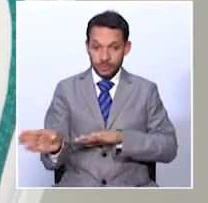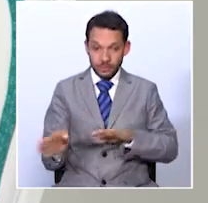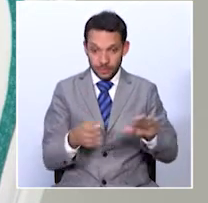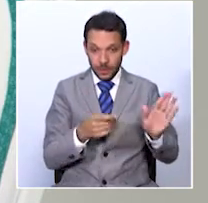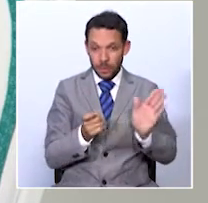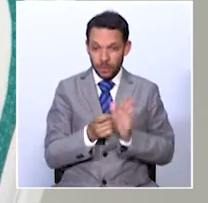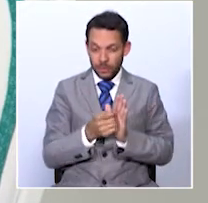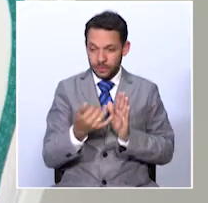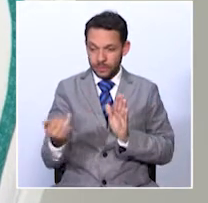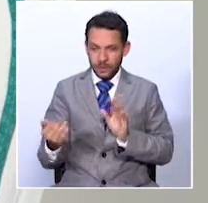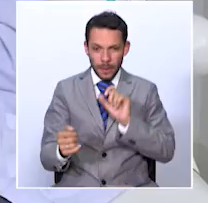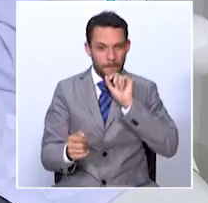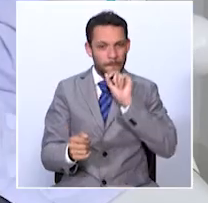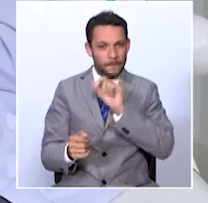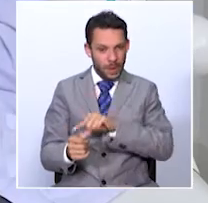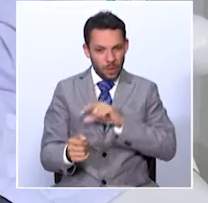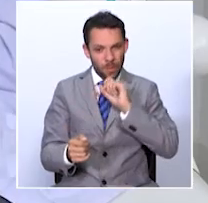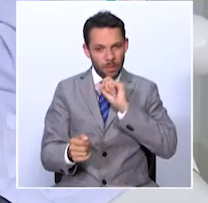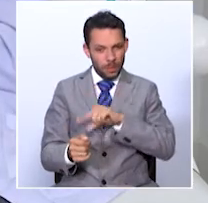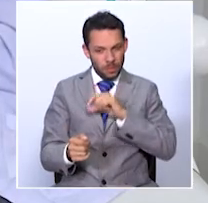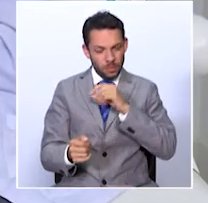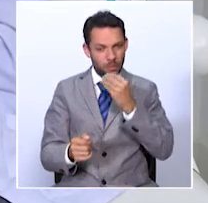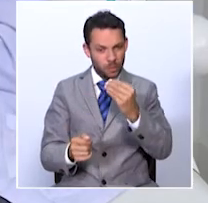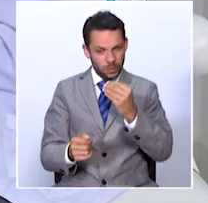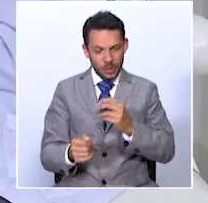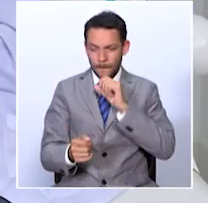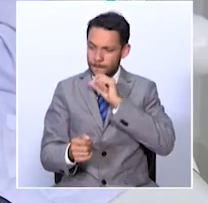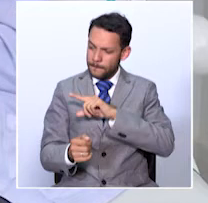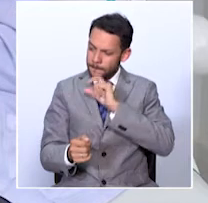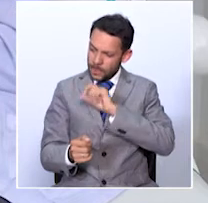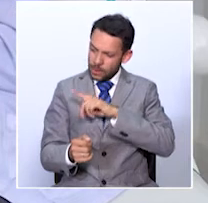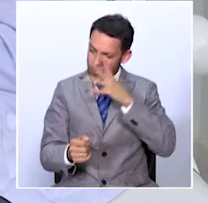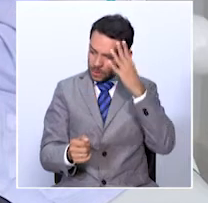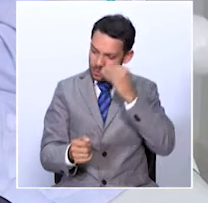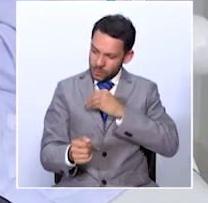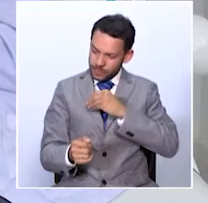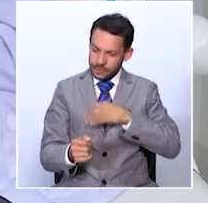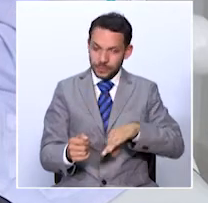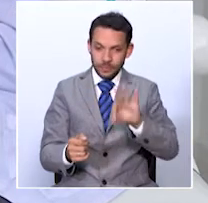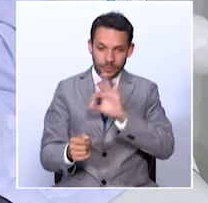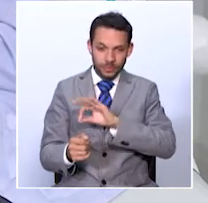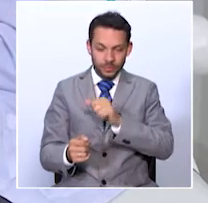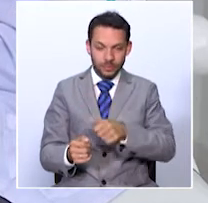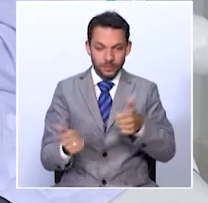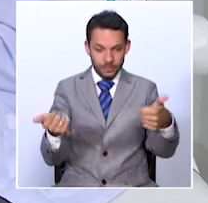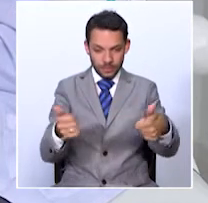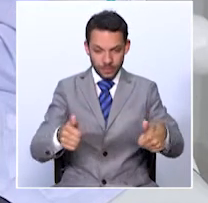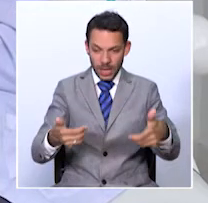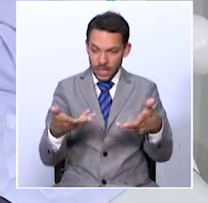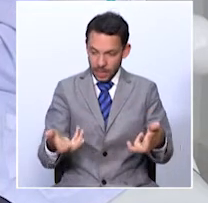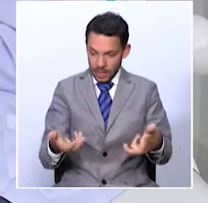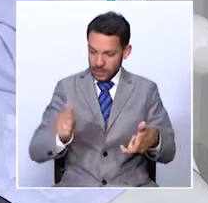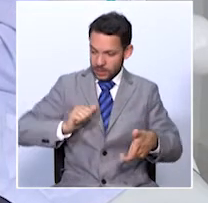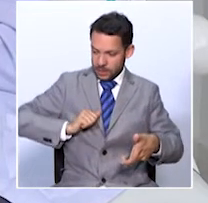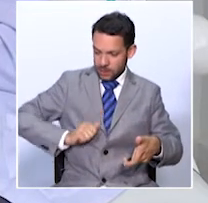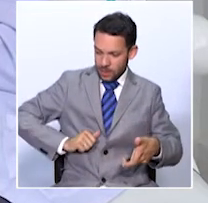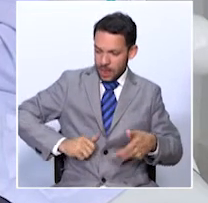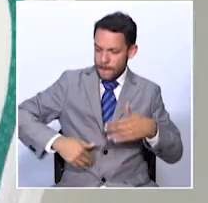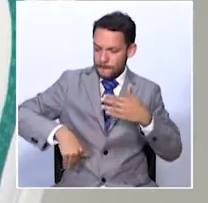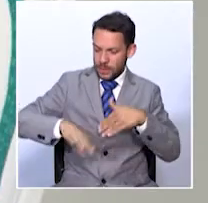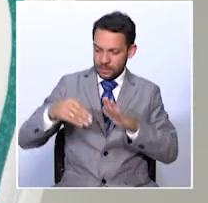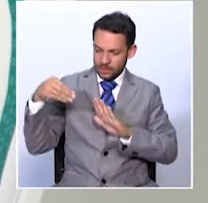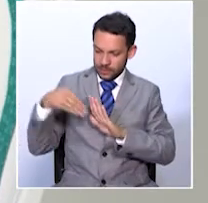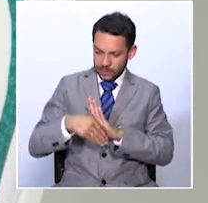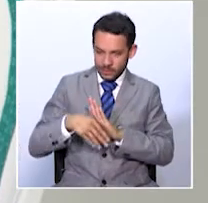Son muchas las preguntas que me imagino que les hacen a ustedes y a nosotros en el tema de la cirugía plástica, y yo quiero que este tema, más que hablar o